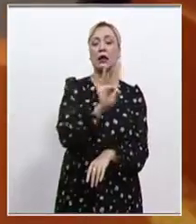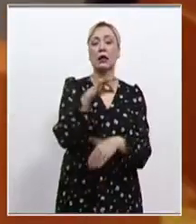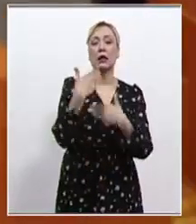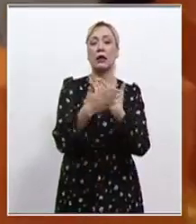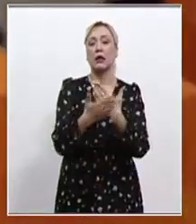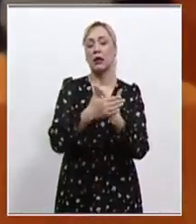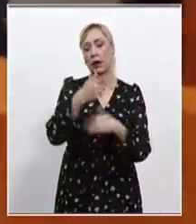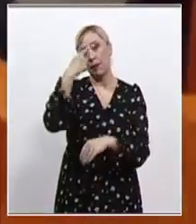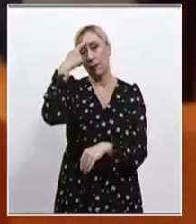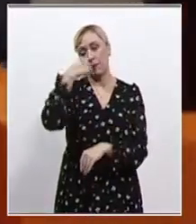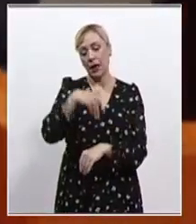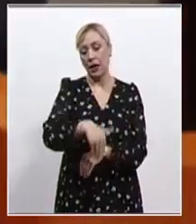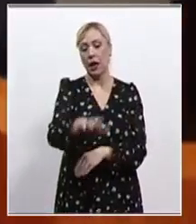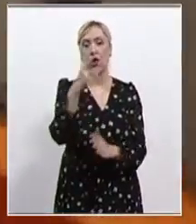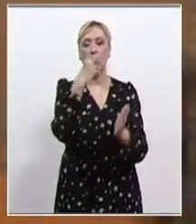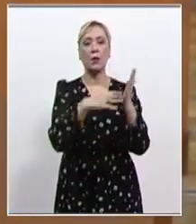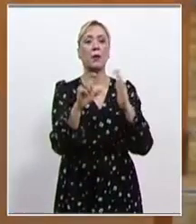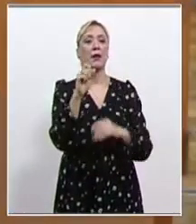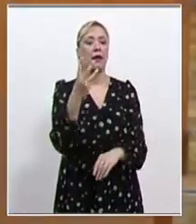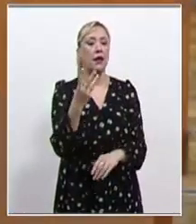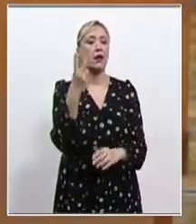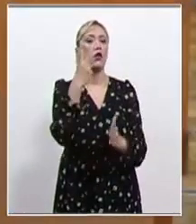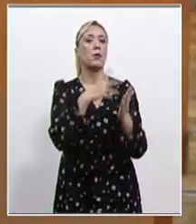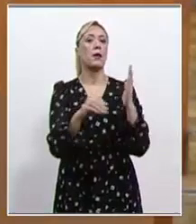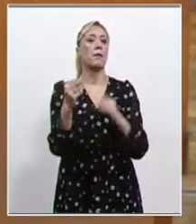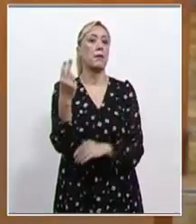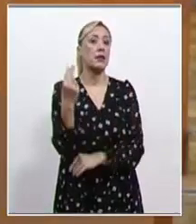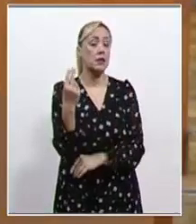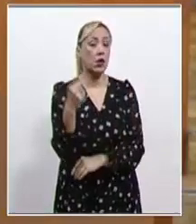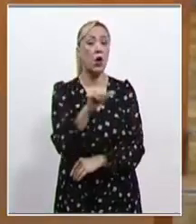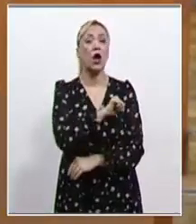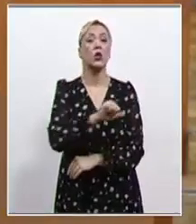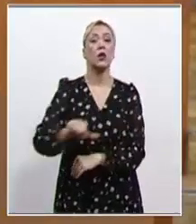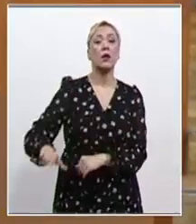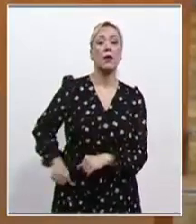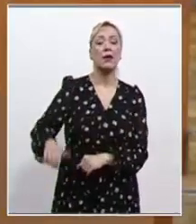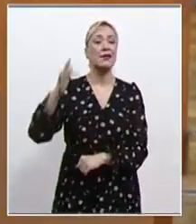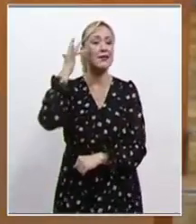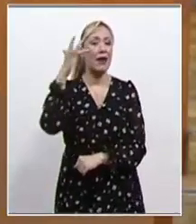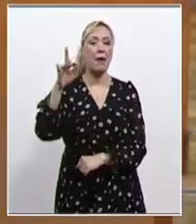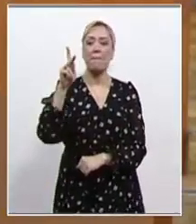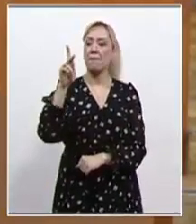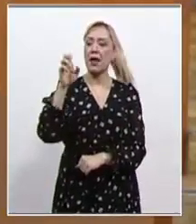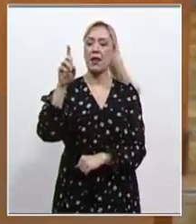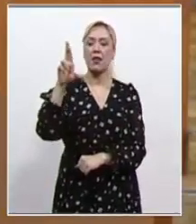concejalías para el periodo 2023-2025 en el Ayuntamiento de San Pedro Mártir,